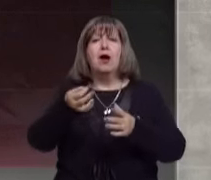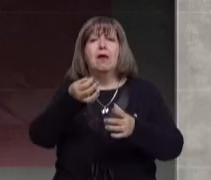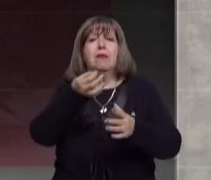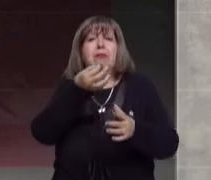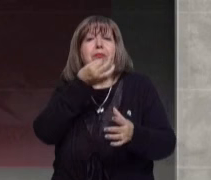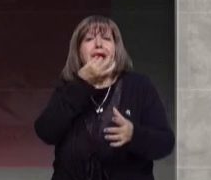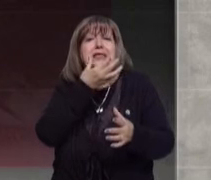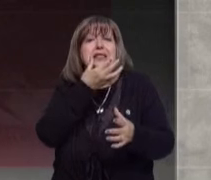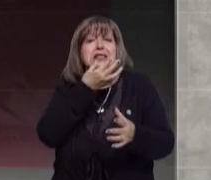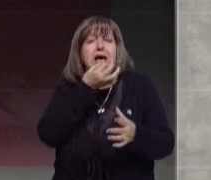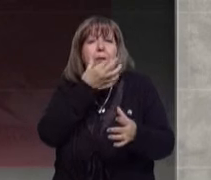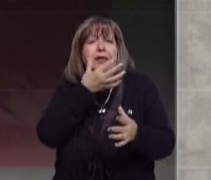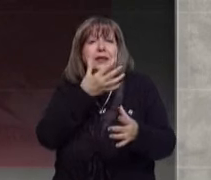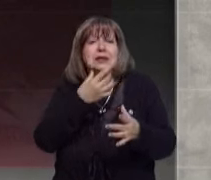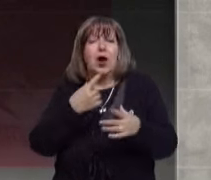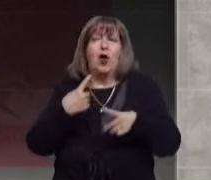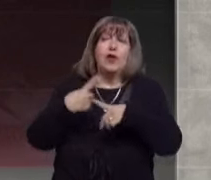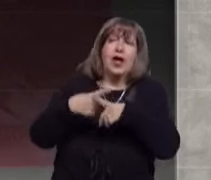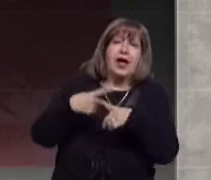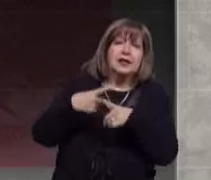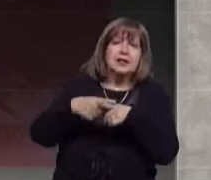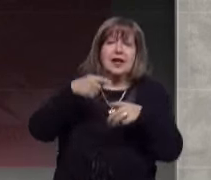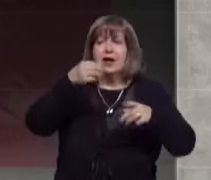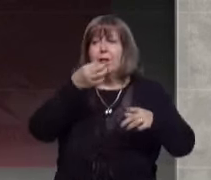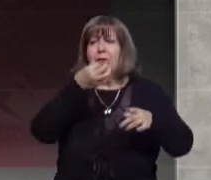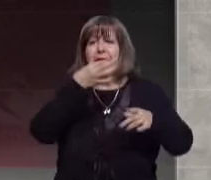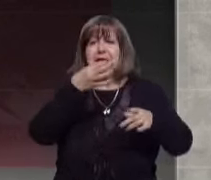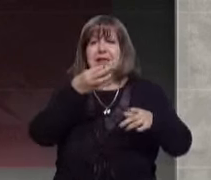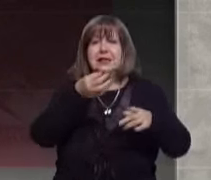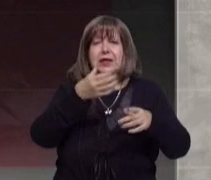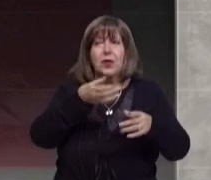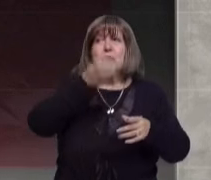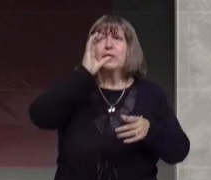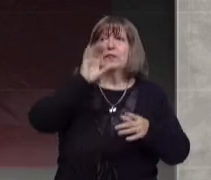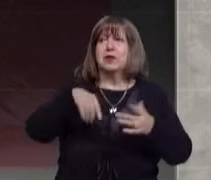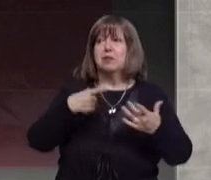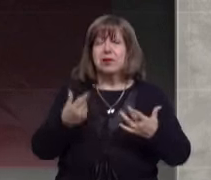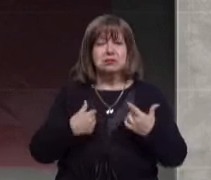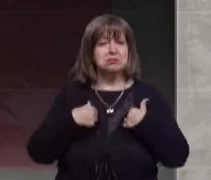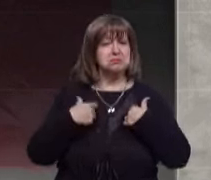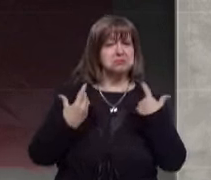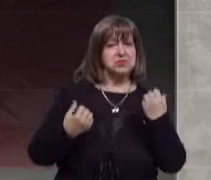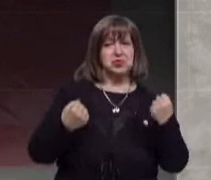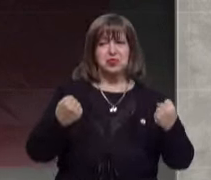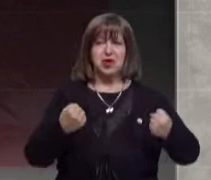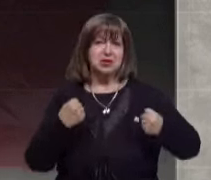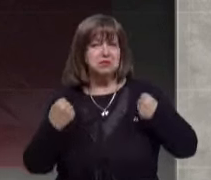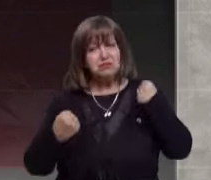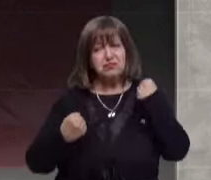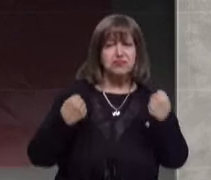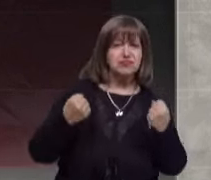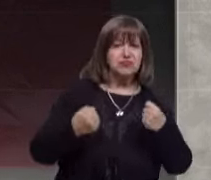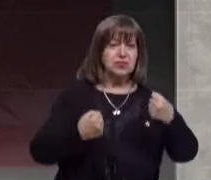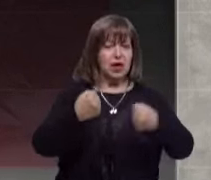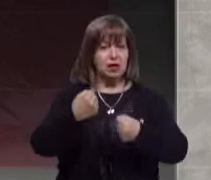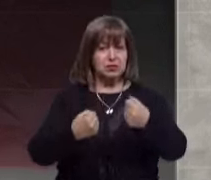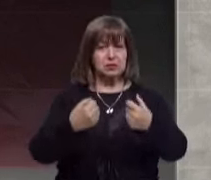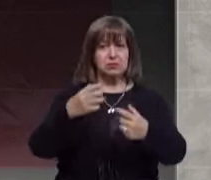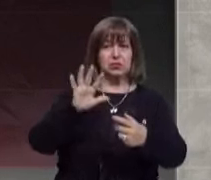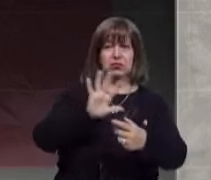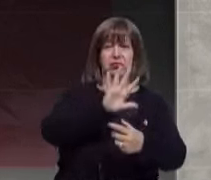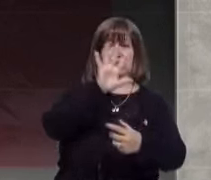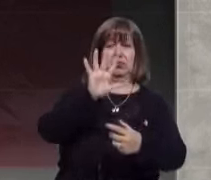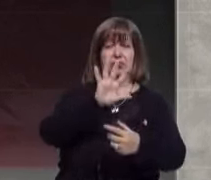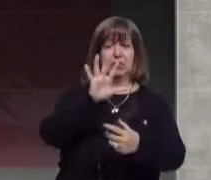pastilla, y se piensa, tal vez, esa persona que va a conducir, que esto no altera sus condiciones y sus reflejos. Algo hay que